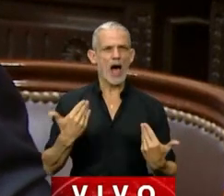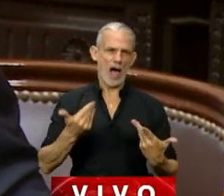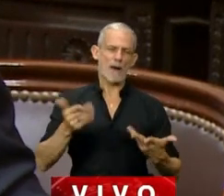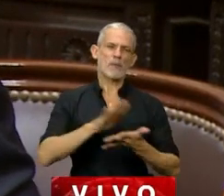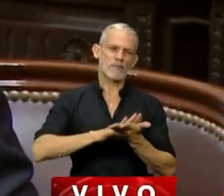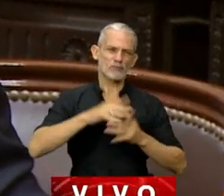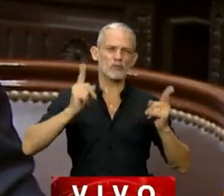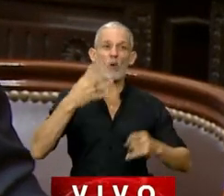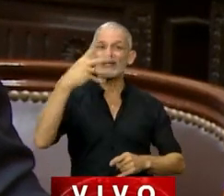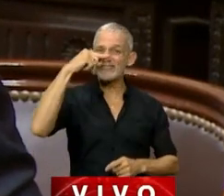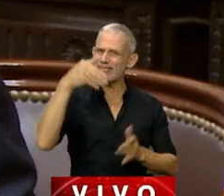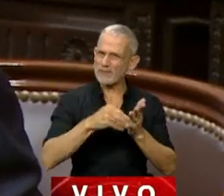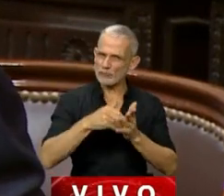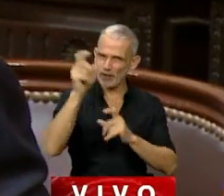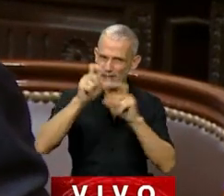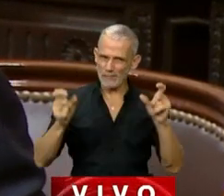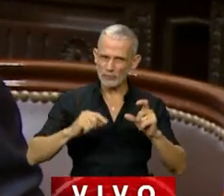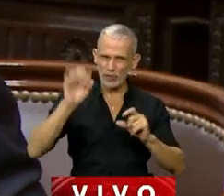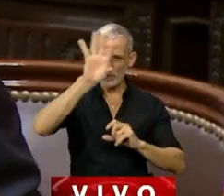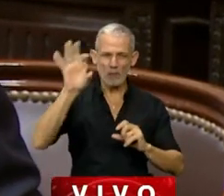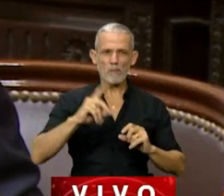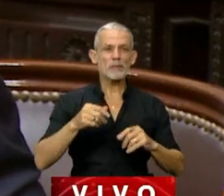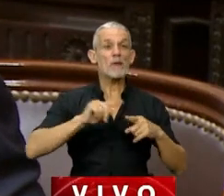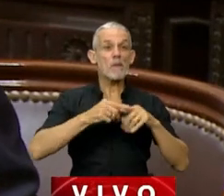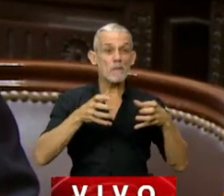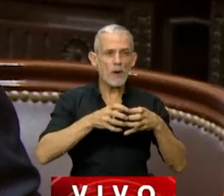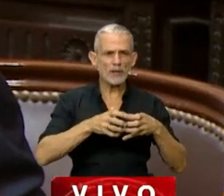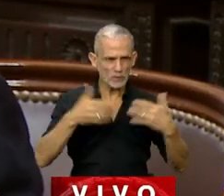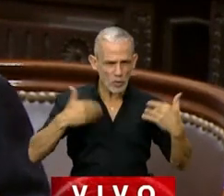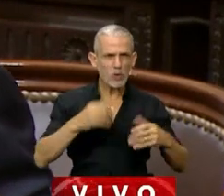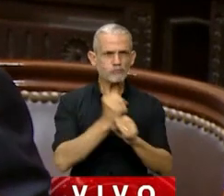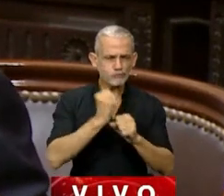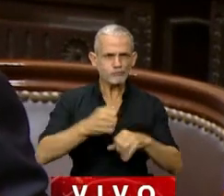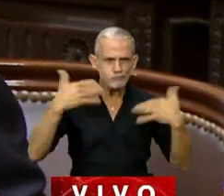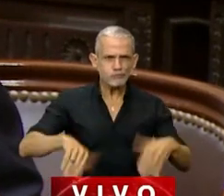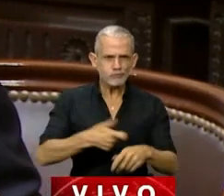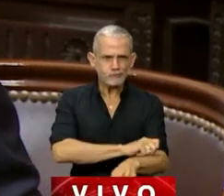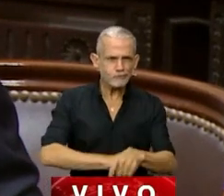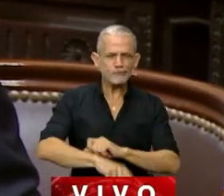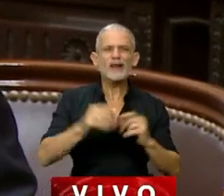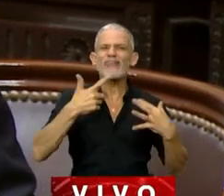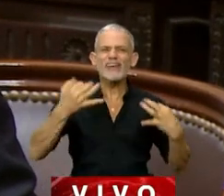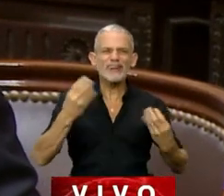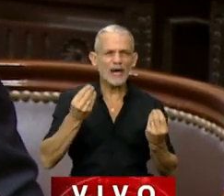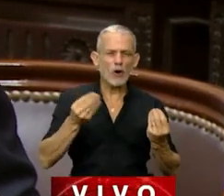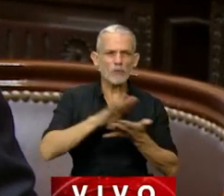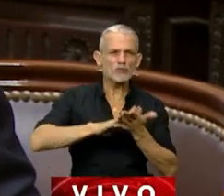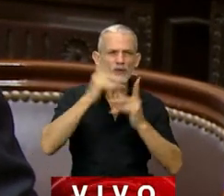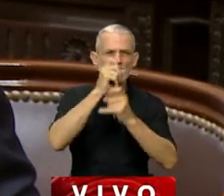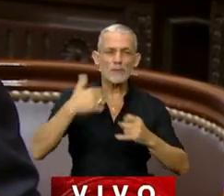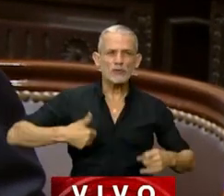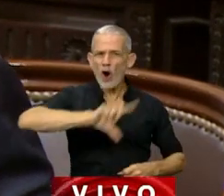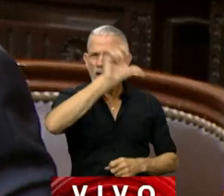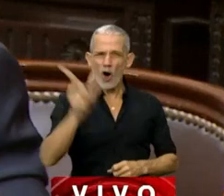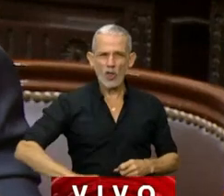los argentinos, a los 47 millones de argentinos y que la clase política se comience a trabajar verdaderamente de lo que nos pasa a toda